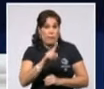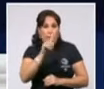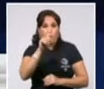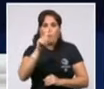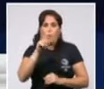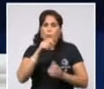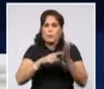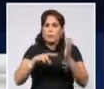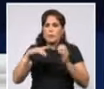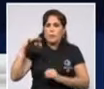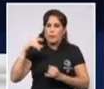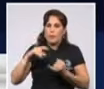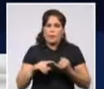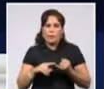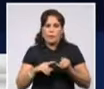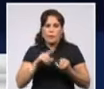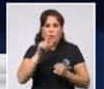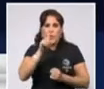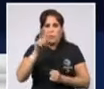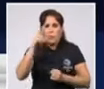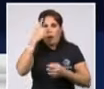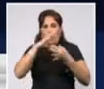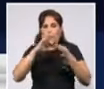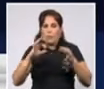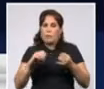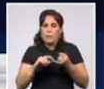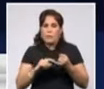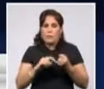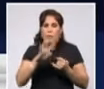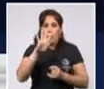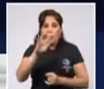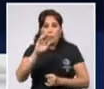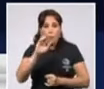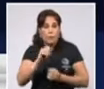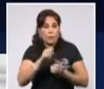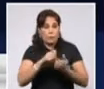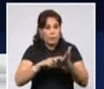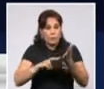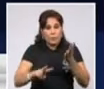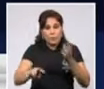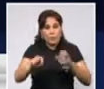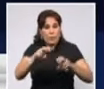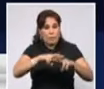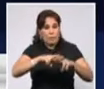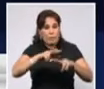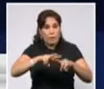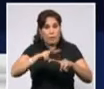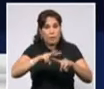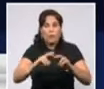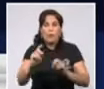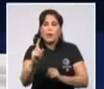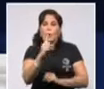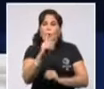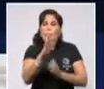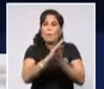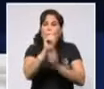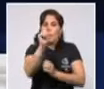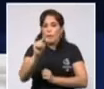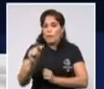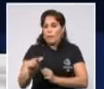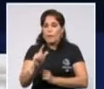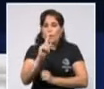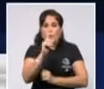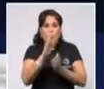del Río, 12 de Artemisa, 40 de la provincia de La Habana, 1 de Mayabeque, 1